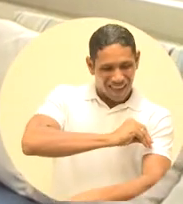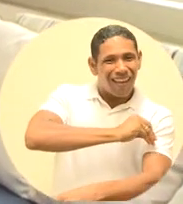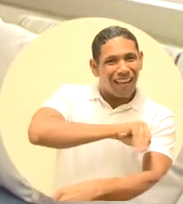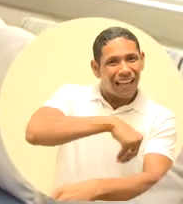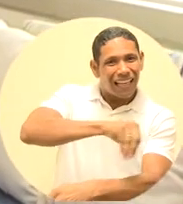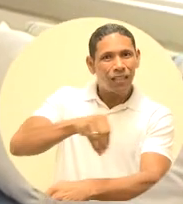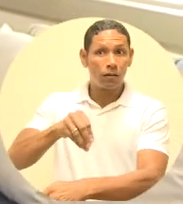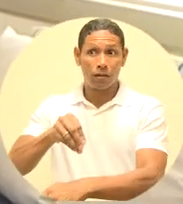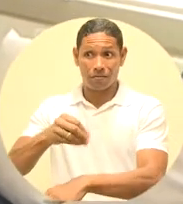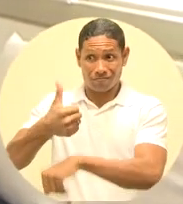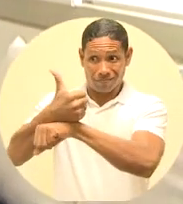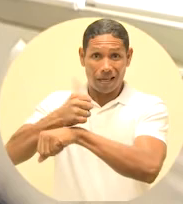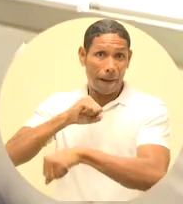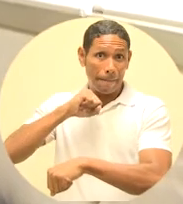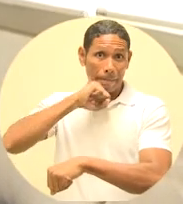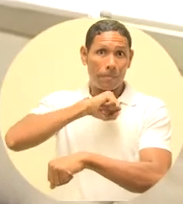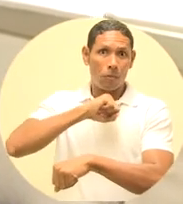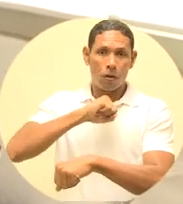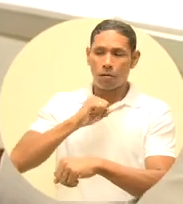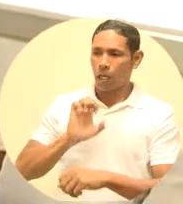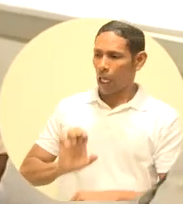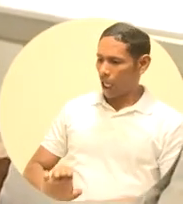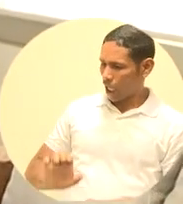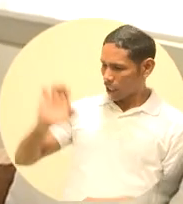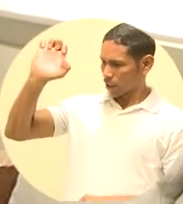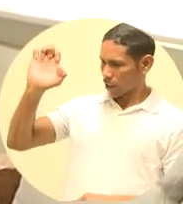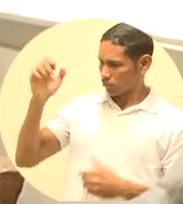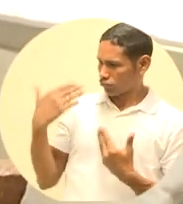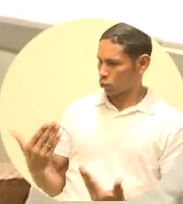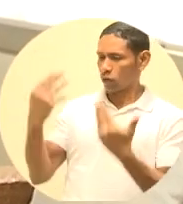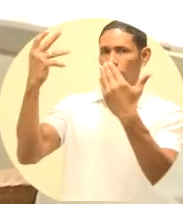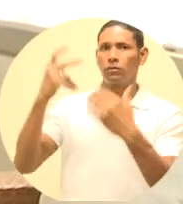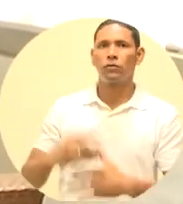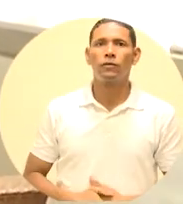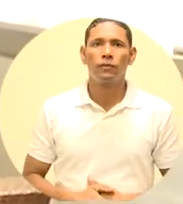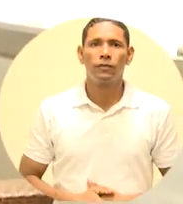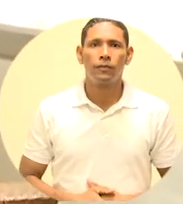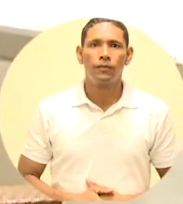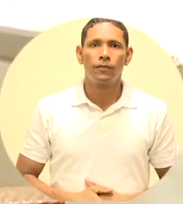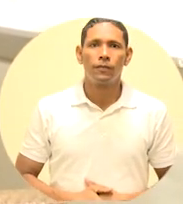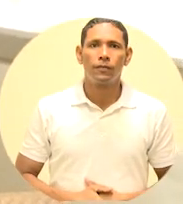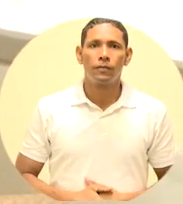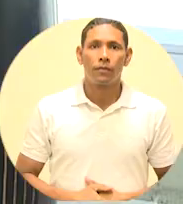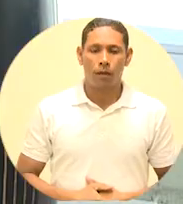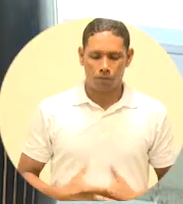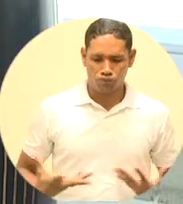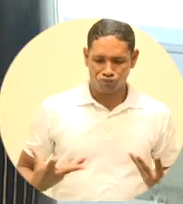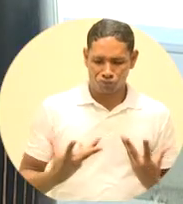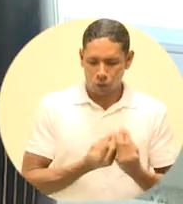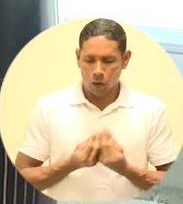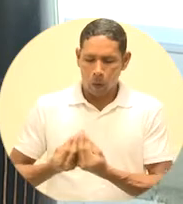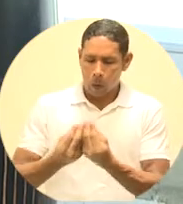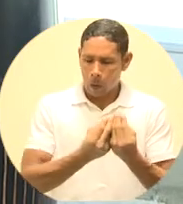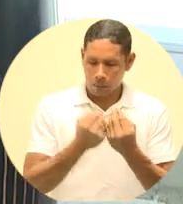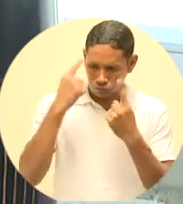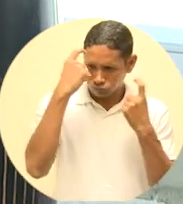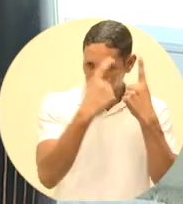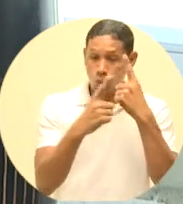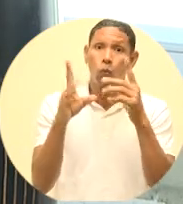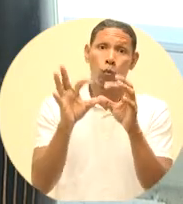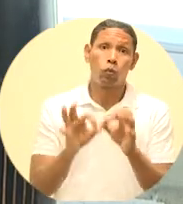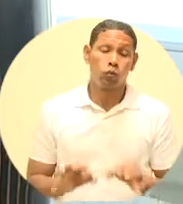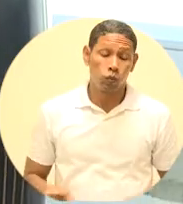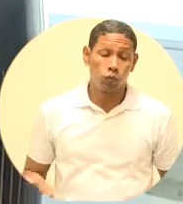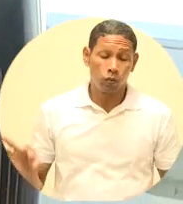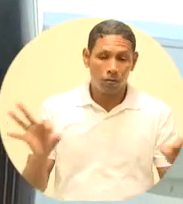Gestión del rector Pablo Vera Salazar es calificada como excelente por el Consejo Superior de Unimagdalena. Los consejeros